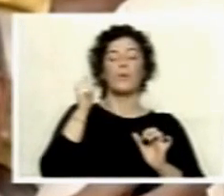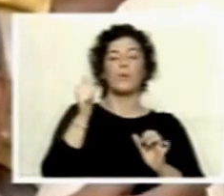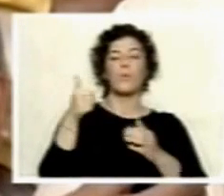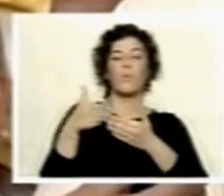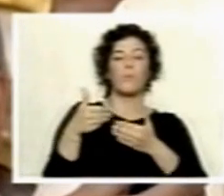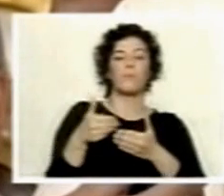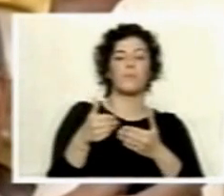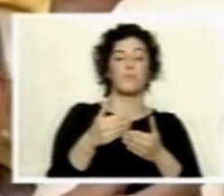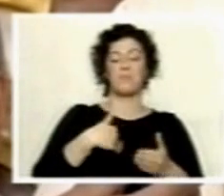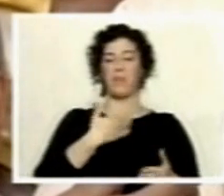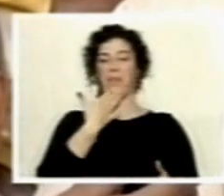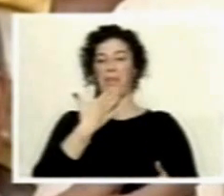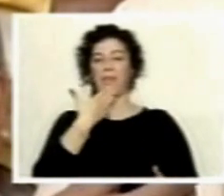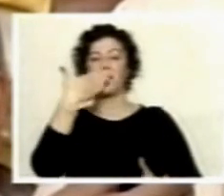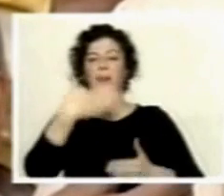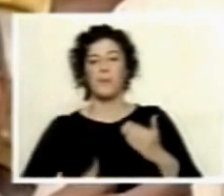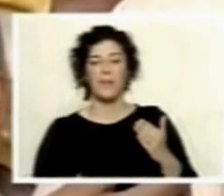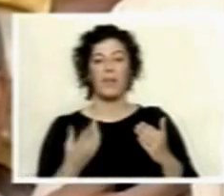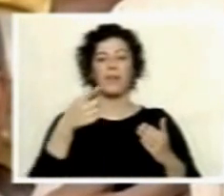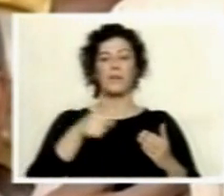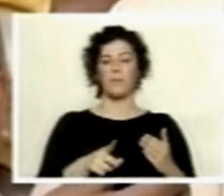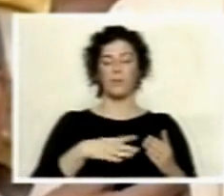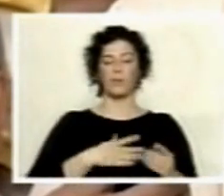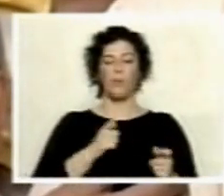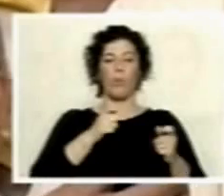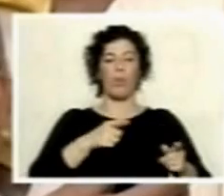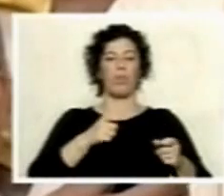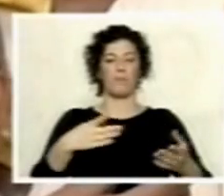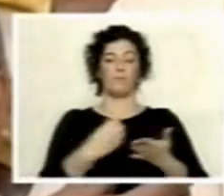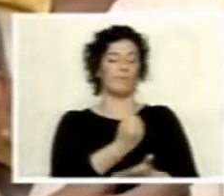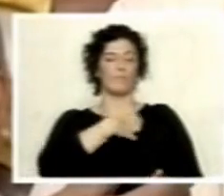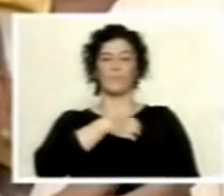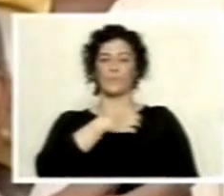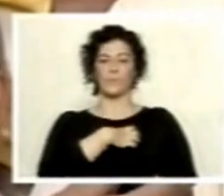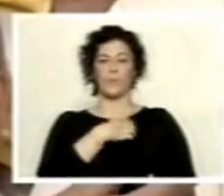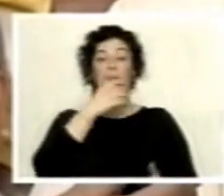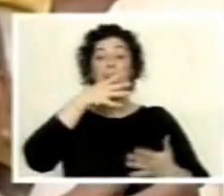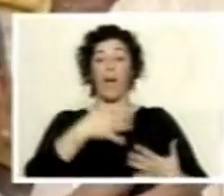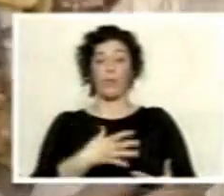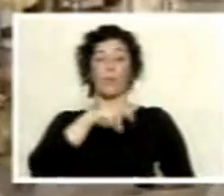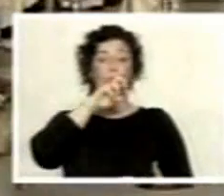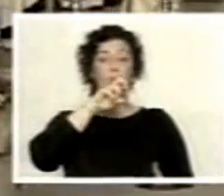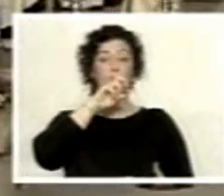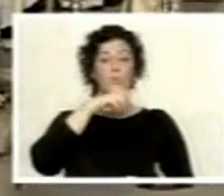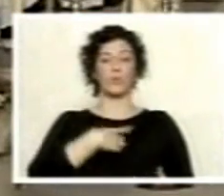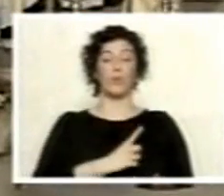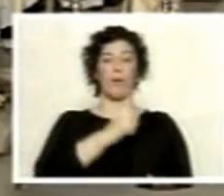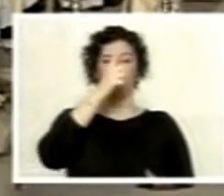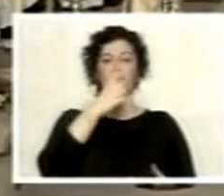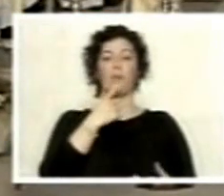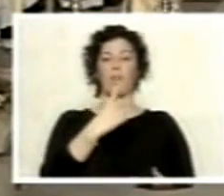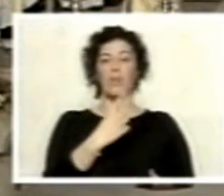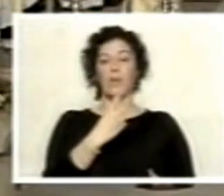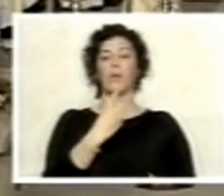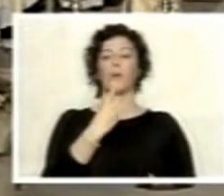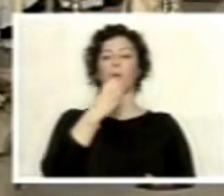edad limitaba inevitablemente su entrega. Este hasta ahora su obispo que pide al Señor que bendiga los matrimonios